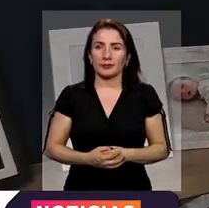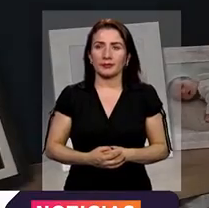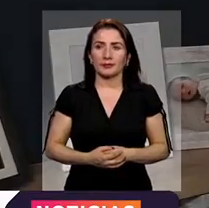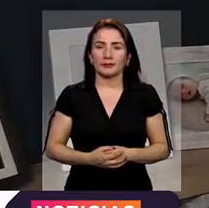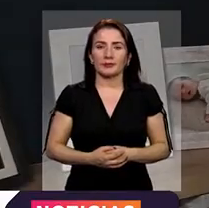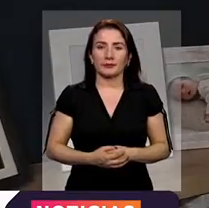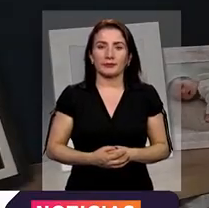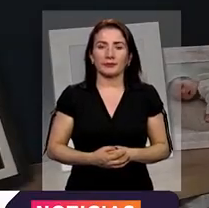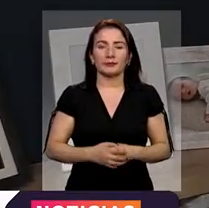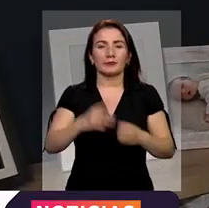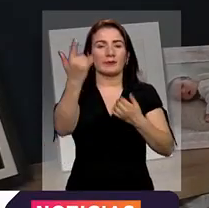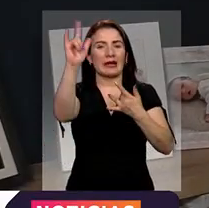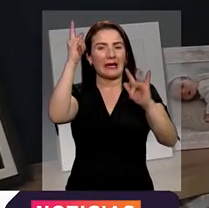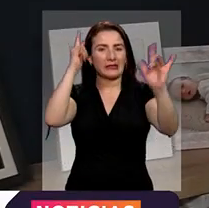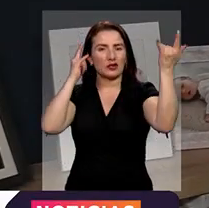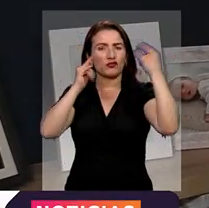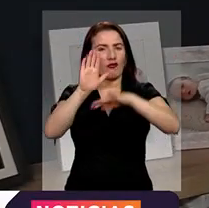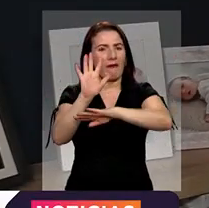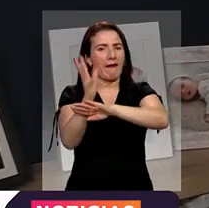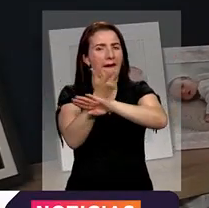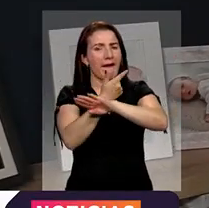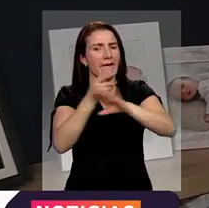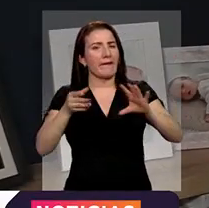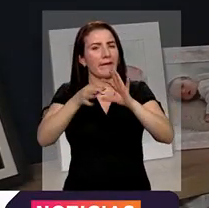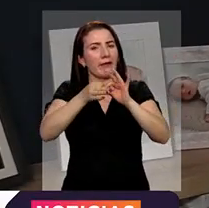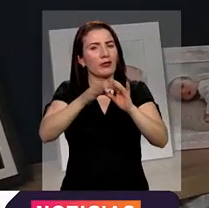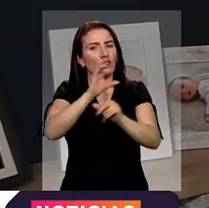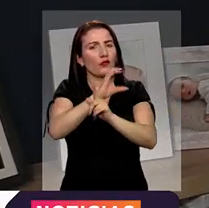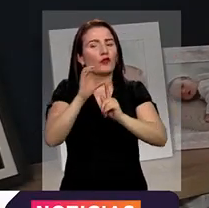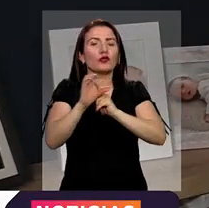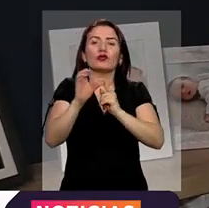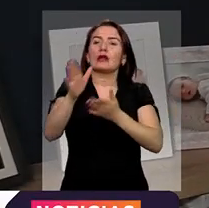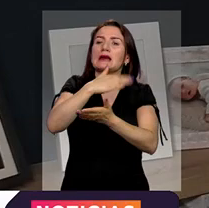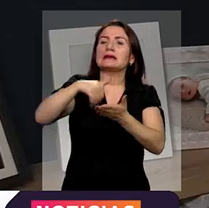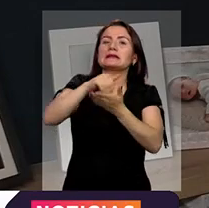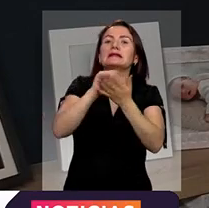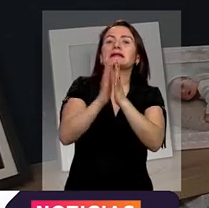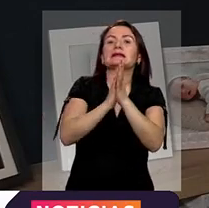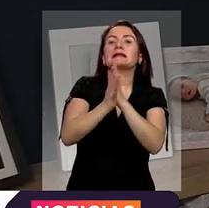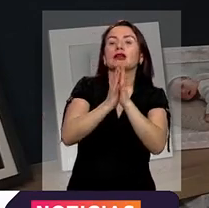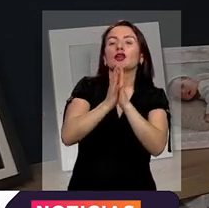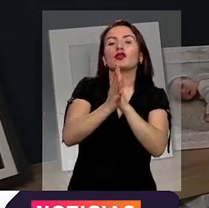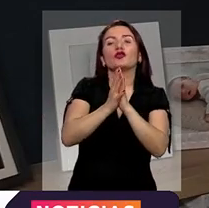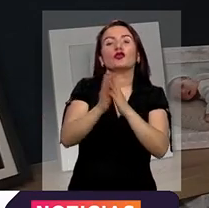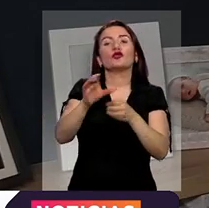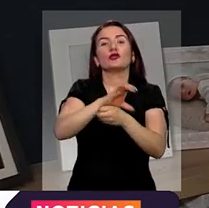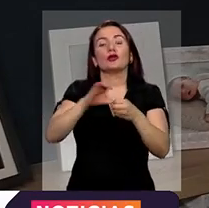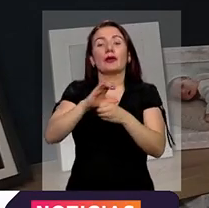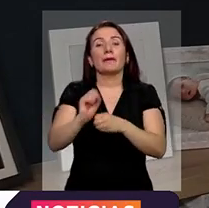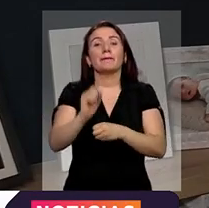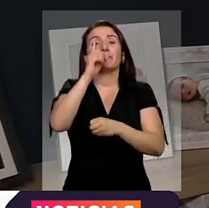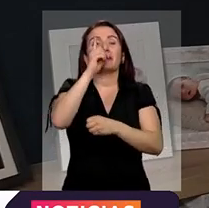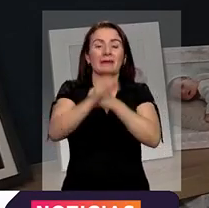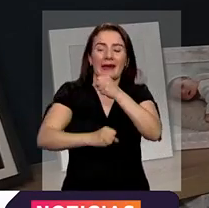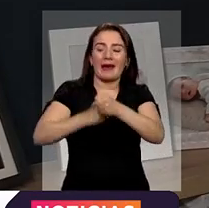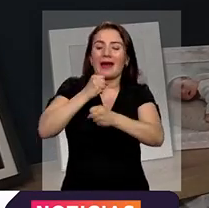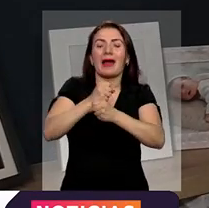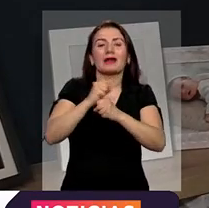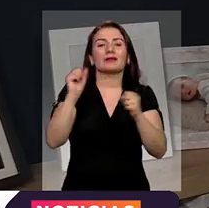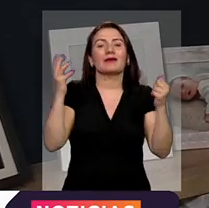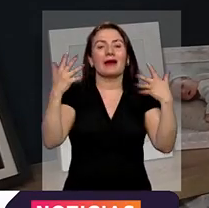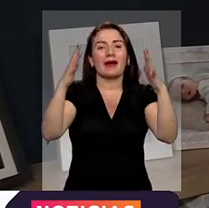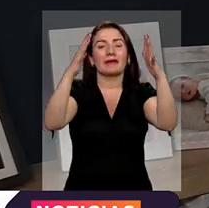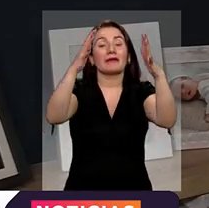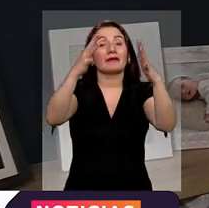El Castillo de las Artes cumple un año de gestión y articulación cultural en el centro de la ciudad y para celebrar este primer aniversario lanza un